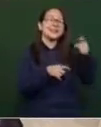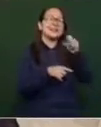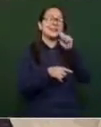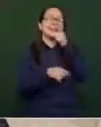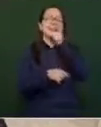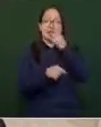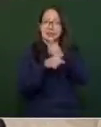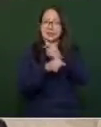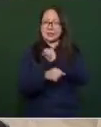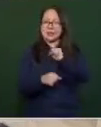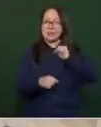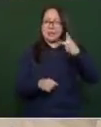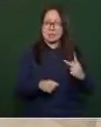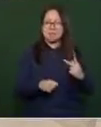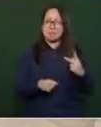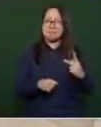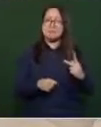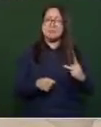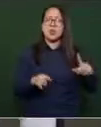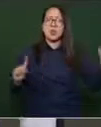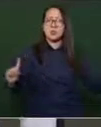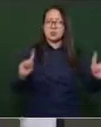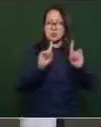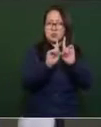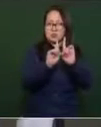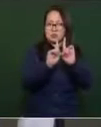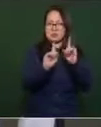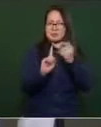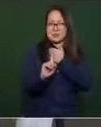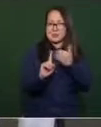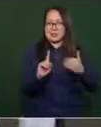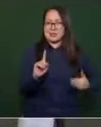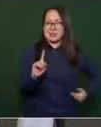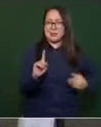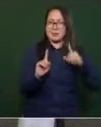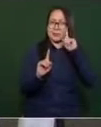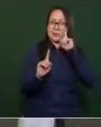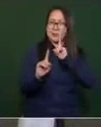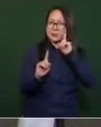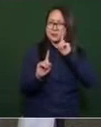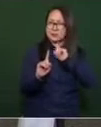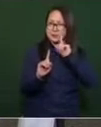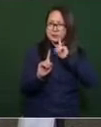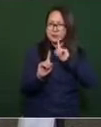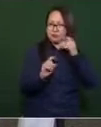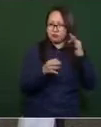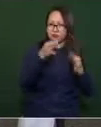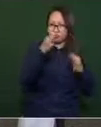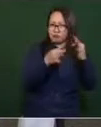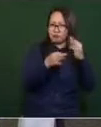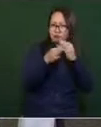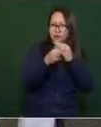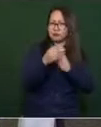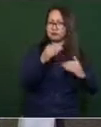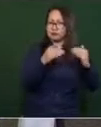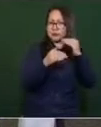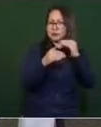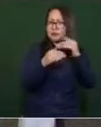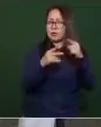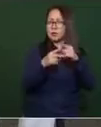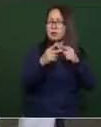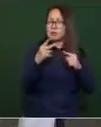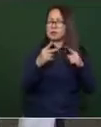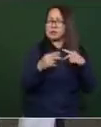con la Presidenta de la Corte. Entonces cuando me